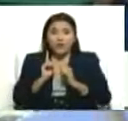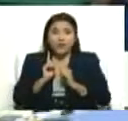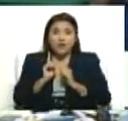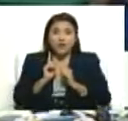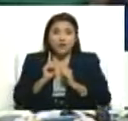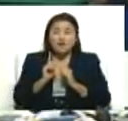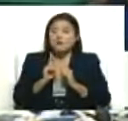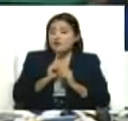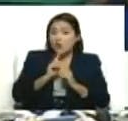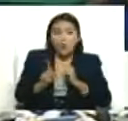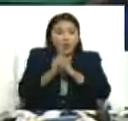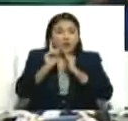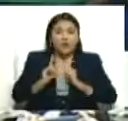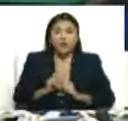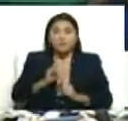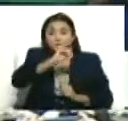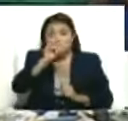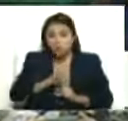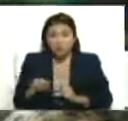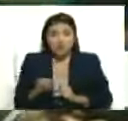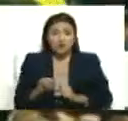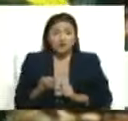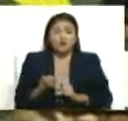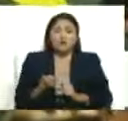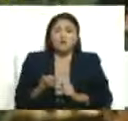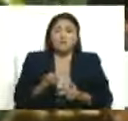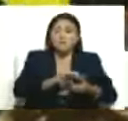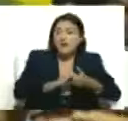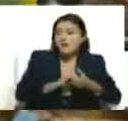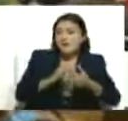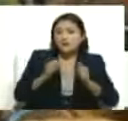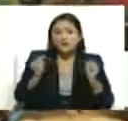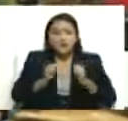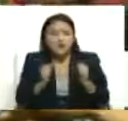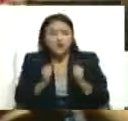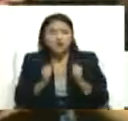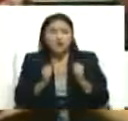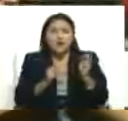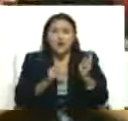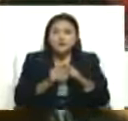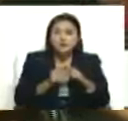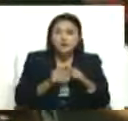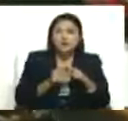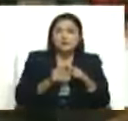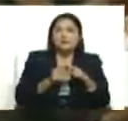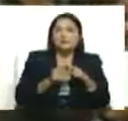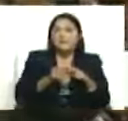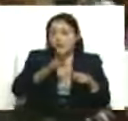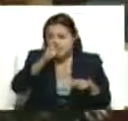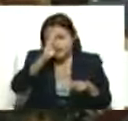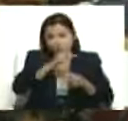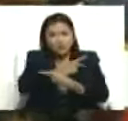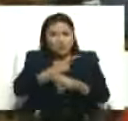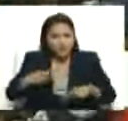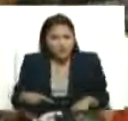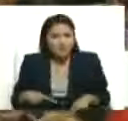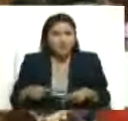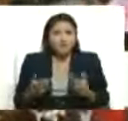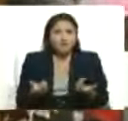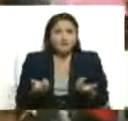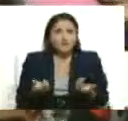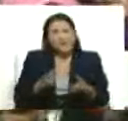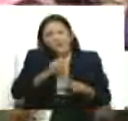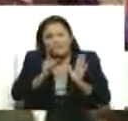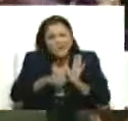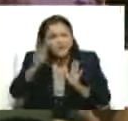El Esequibo también es del Zulia. También es de los Andes, es de los Llanos. Es de Venezuela toda. Y es